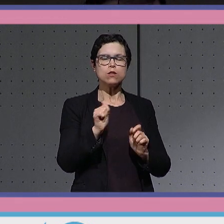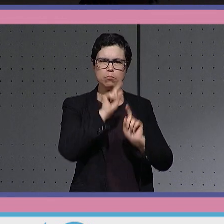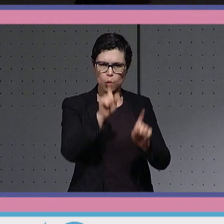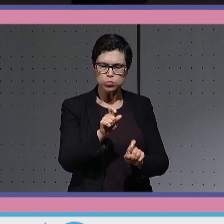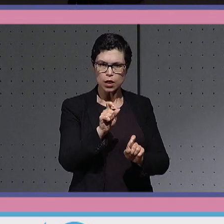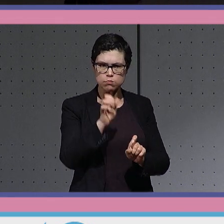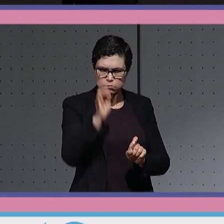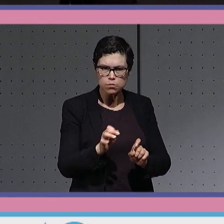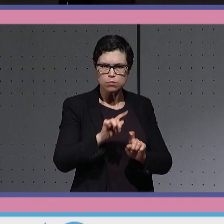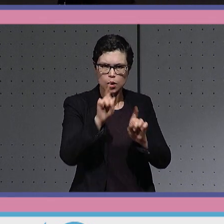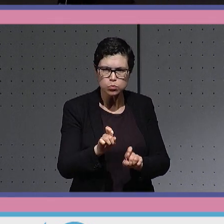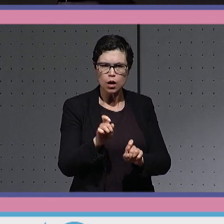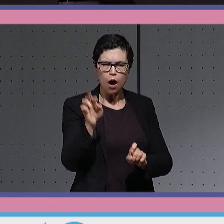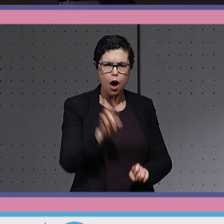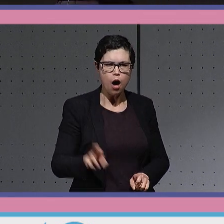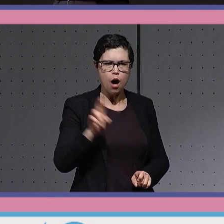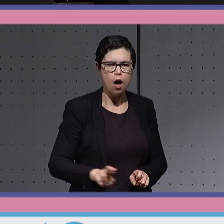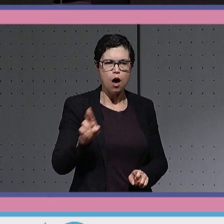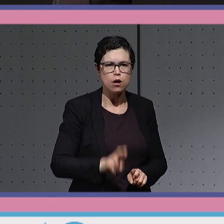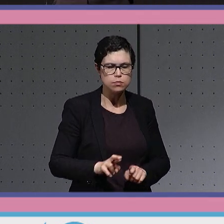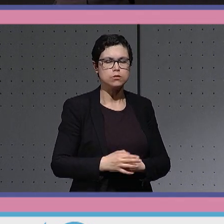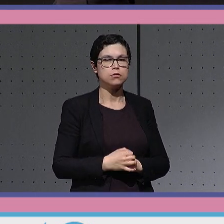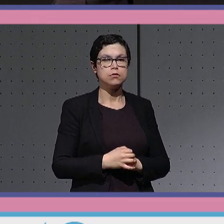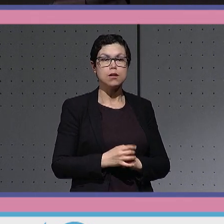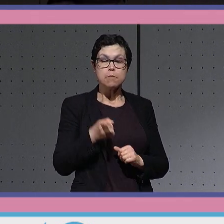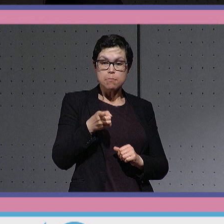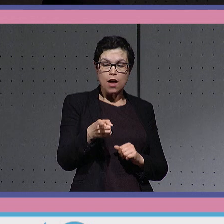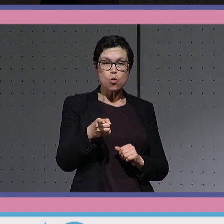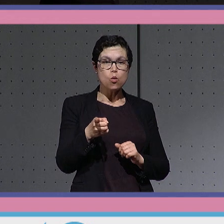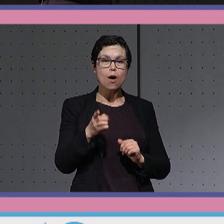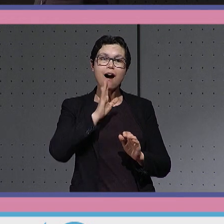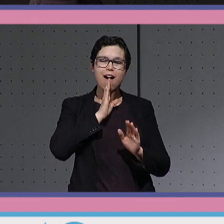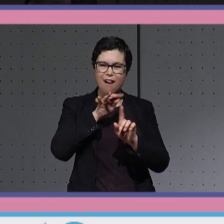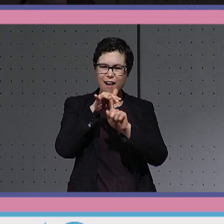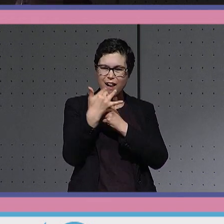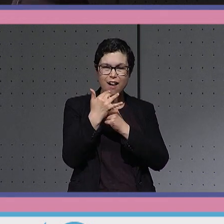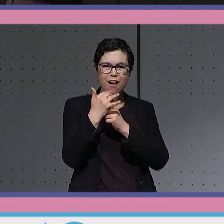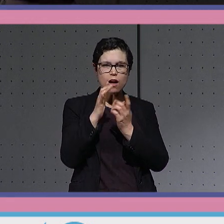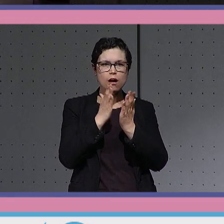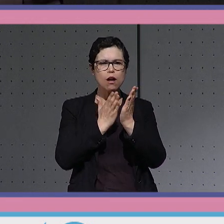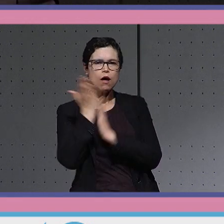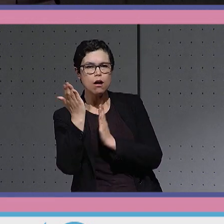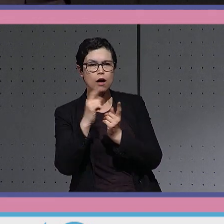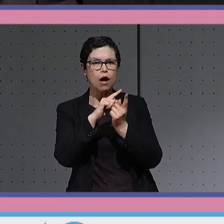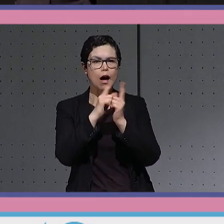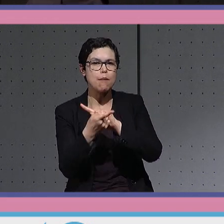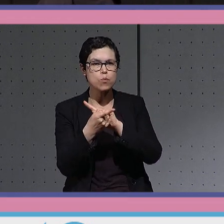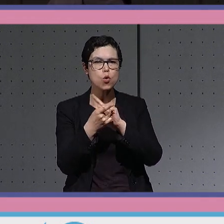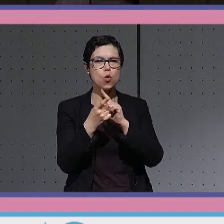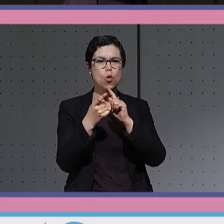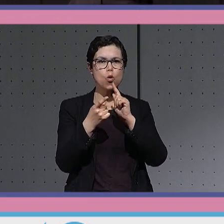comprobación constantes, pero suponen un cambio frente a lo previo, suponen un aumento de la intensidad, suponen